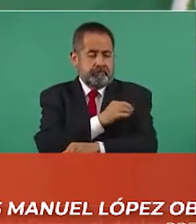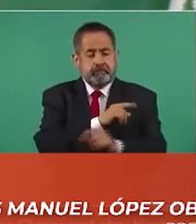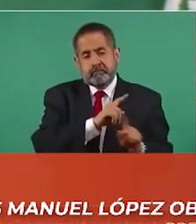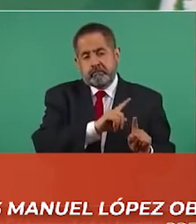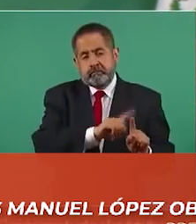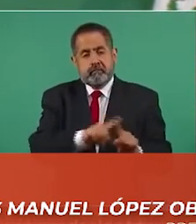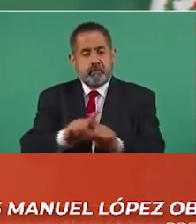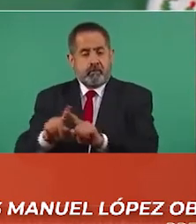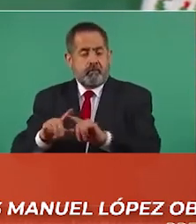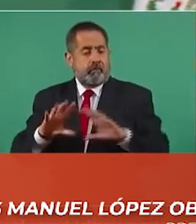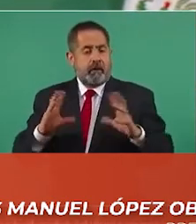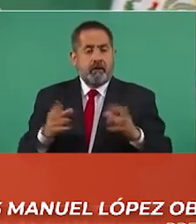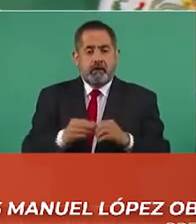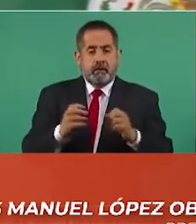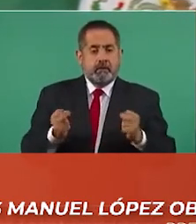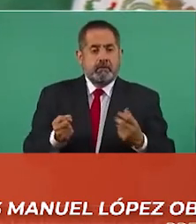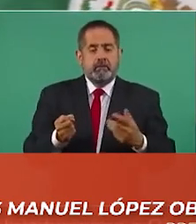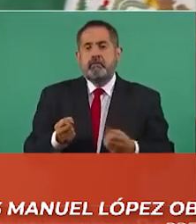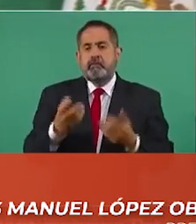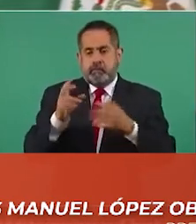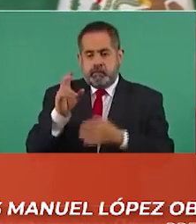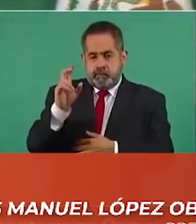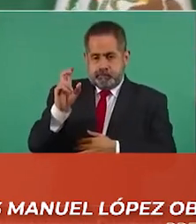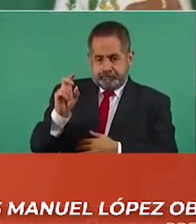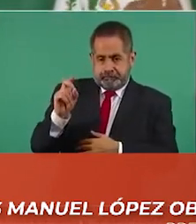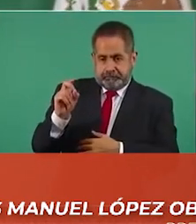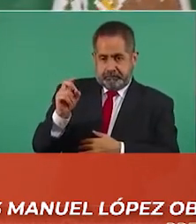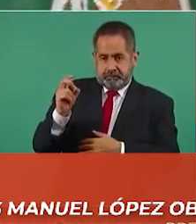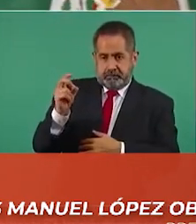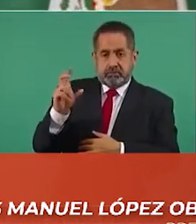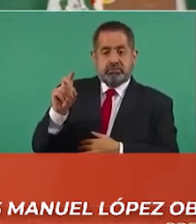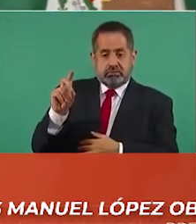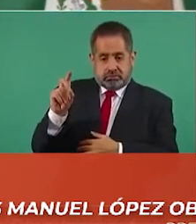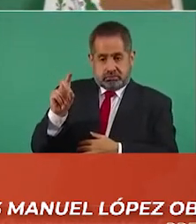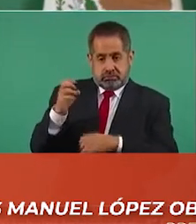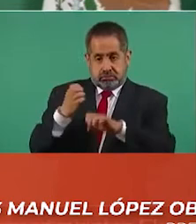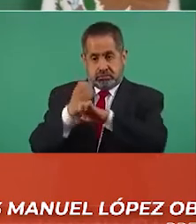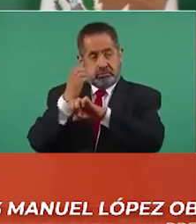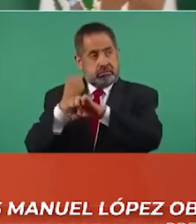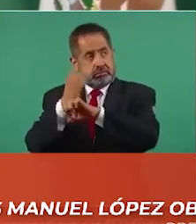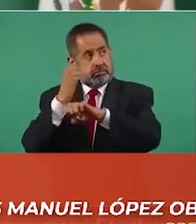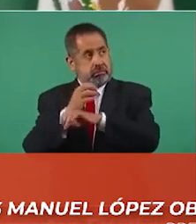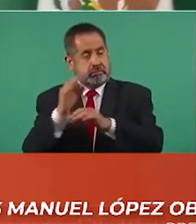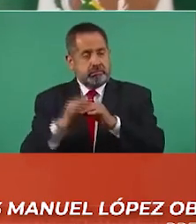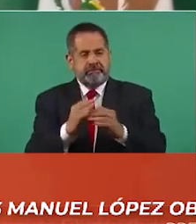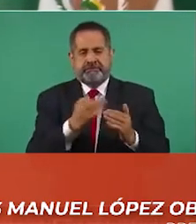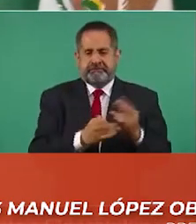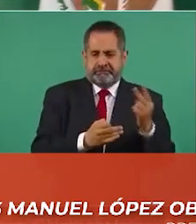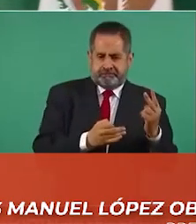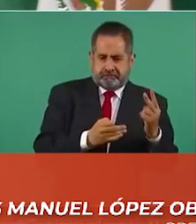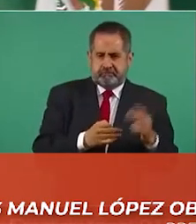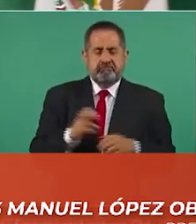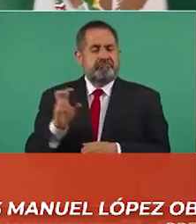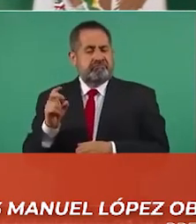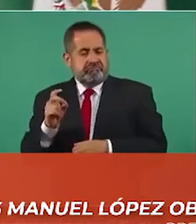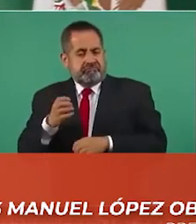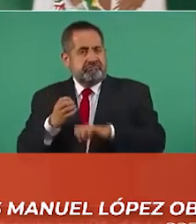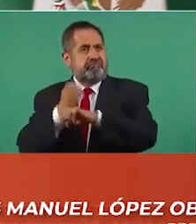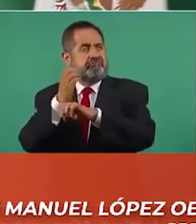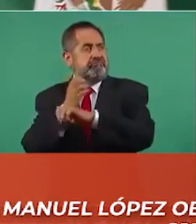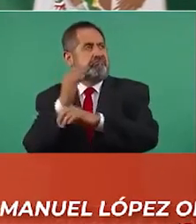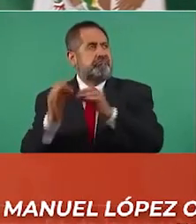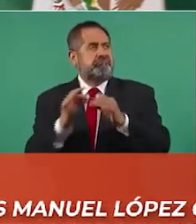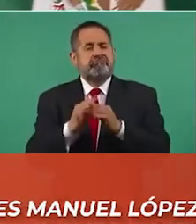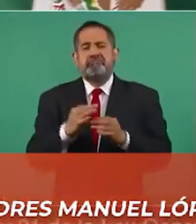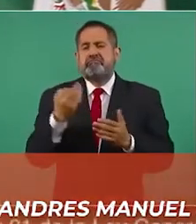30 de las 32 entidades federativas del país. Ya nada